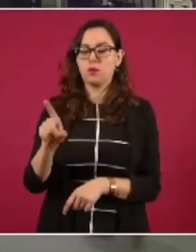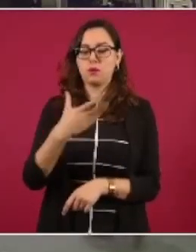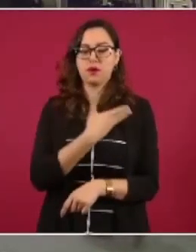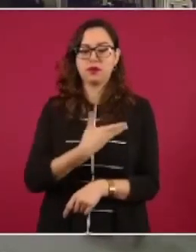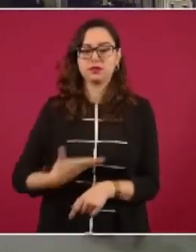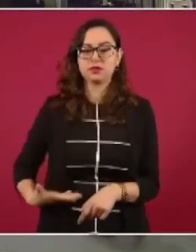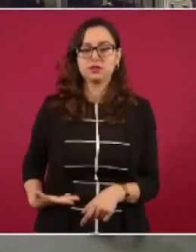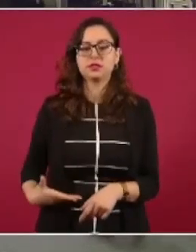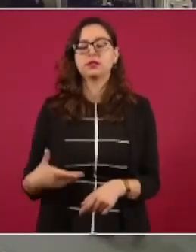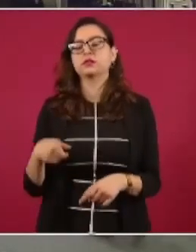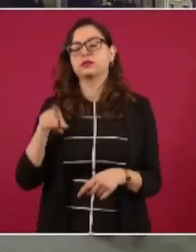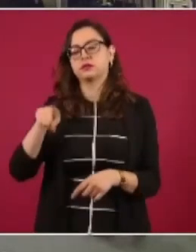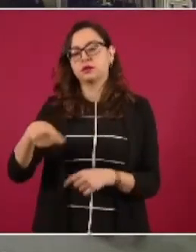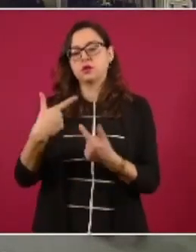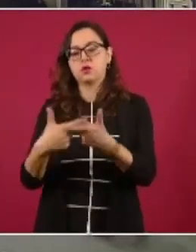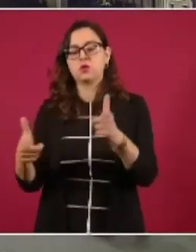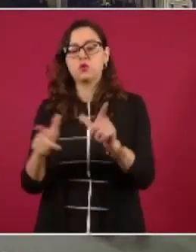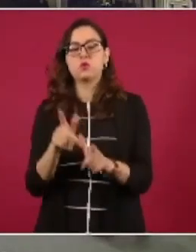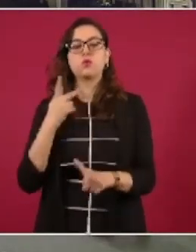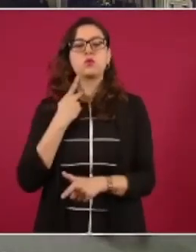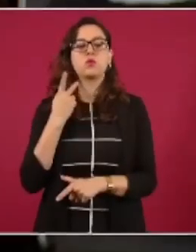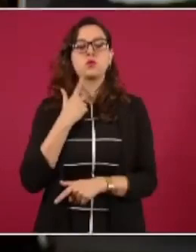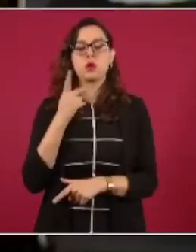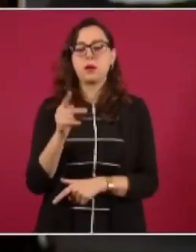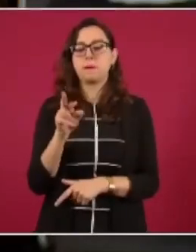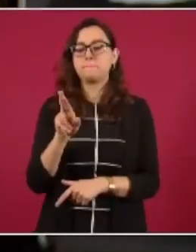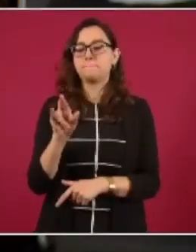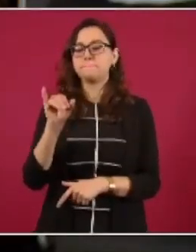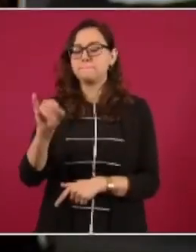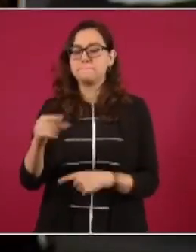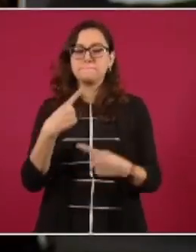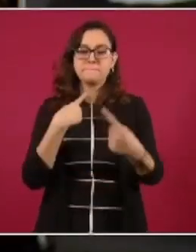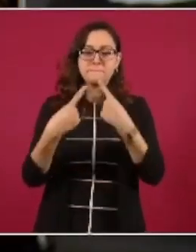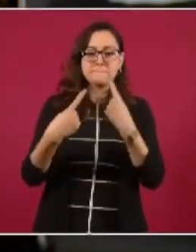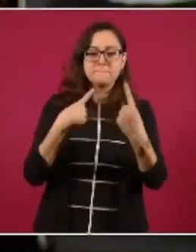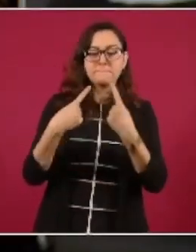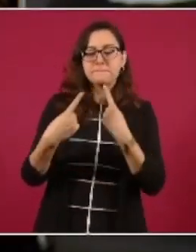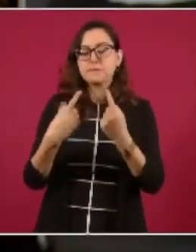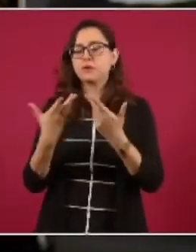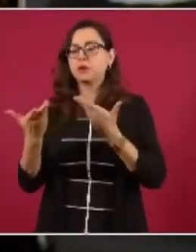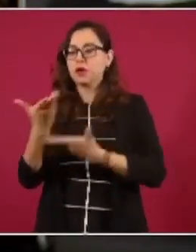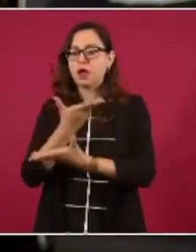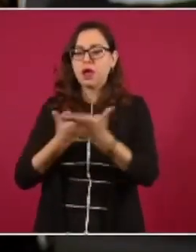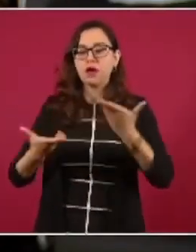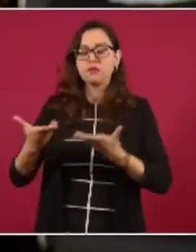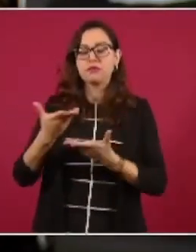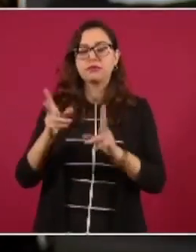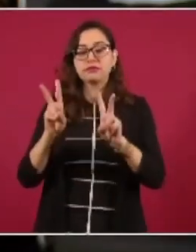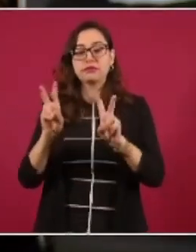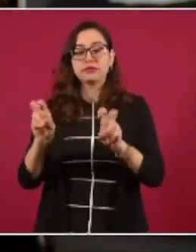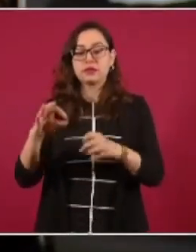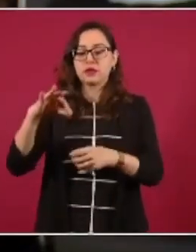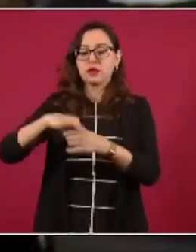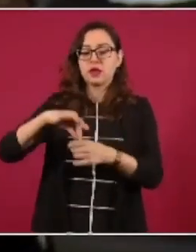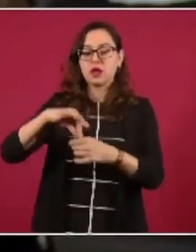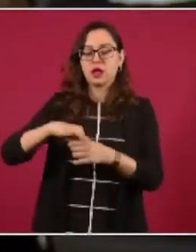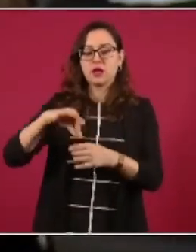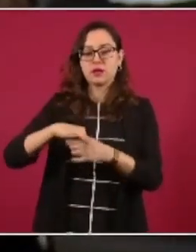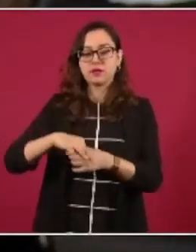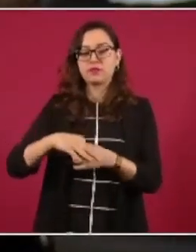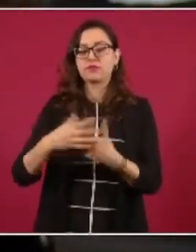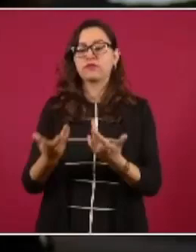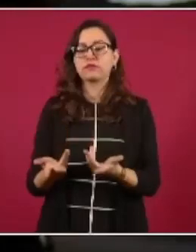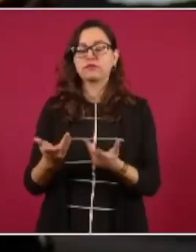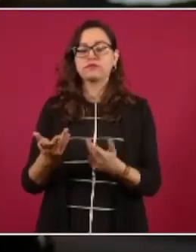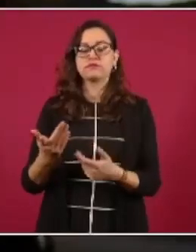del PRI en su sede nacional, se va a votar y buscar aprobar esta extensión de 2024 a 2028